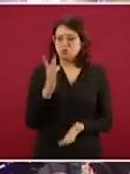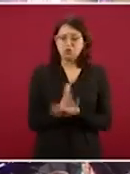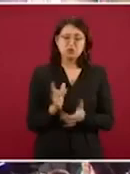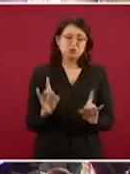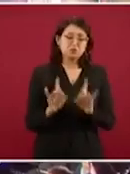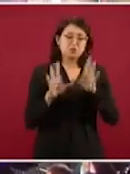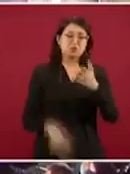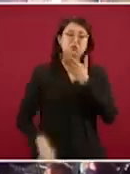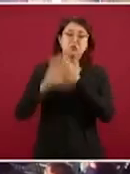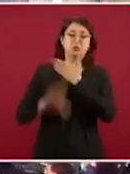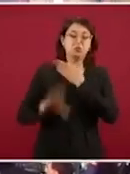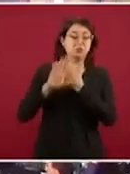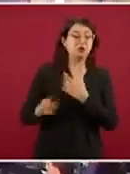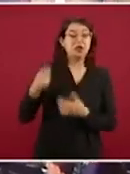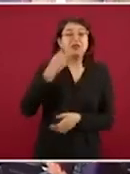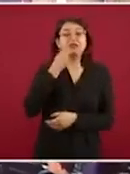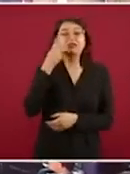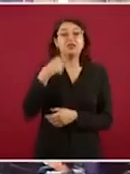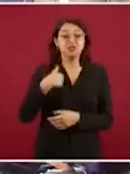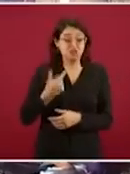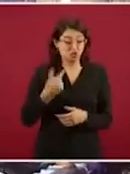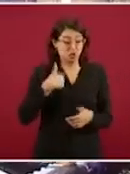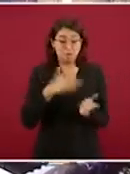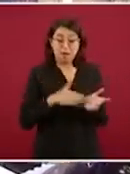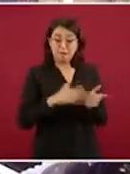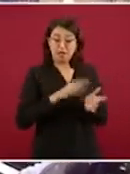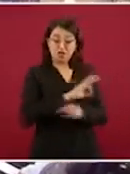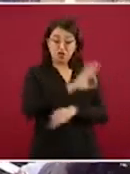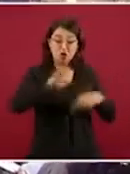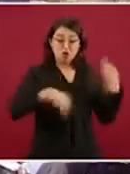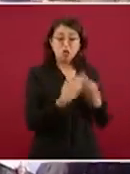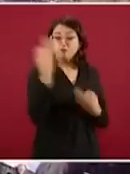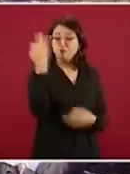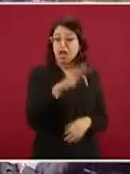en donde habíamos falsificado nosotros todos los papeles.